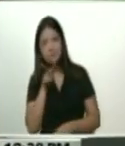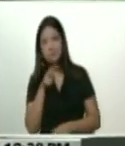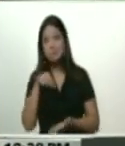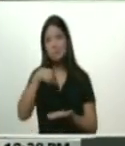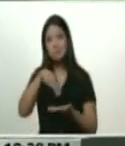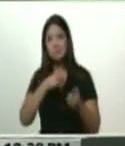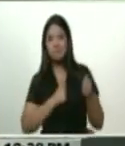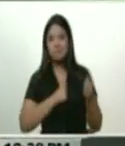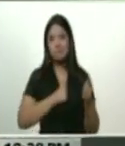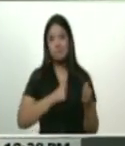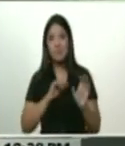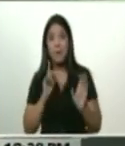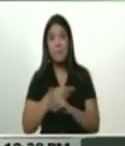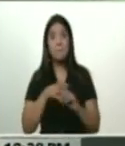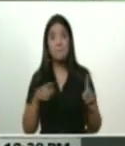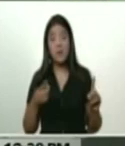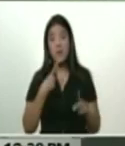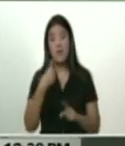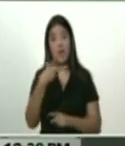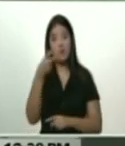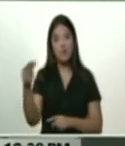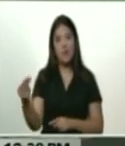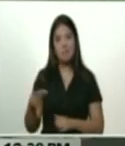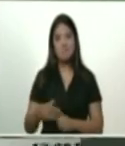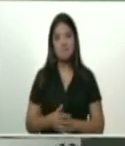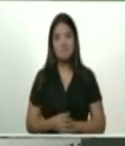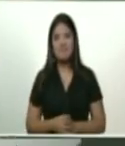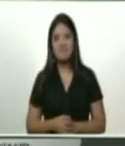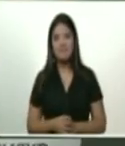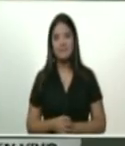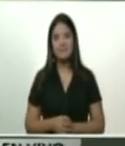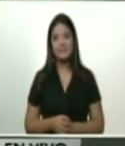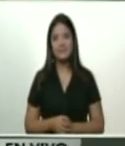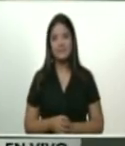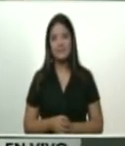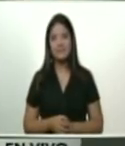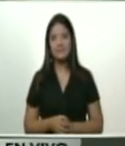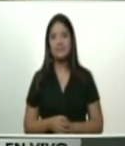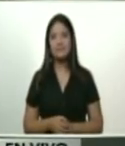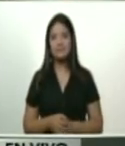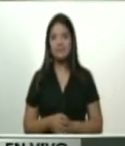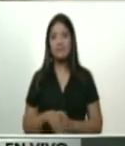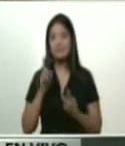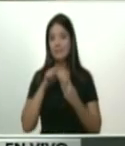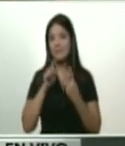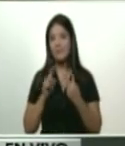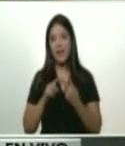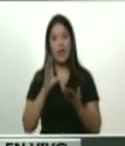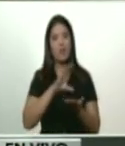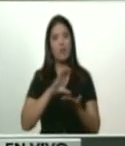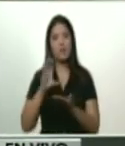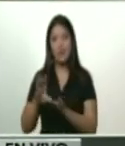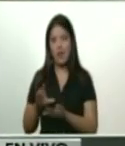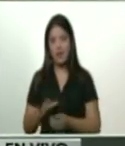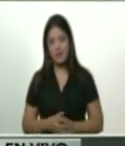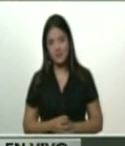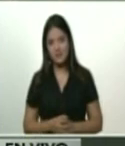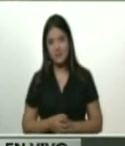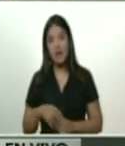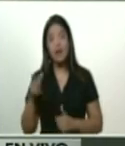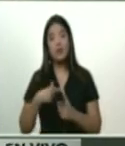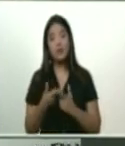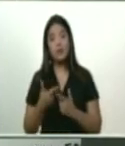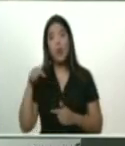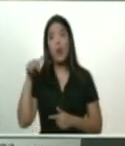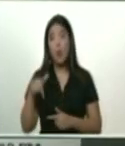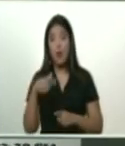pie, aunque denostaron de nuestros festivales simultáneos en ambas ciudades. Tendremos entonces